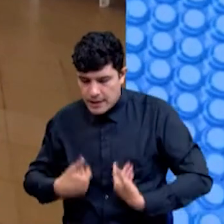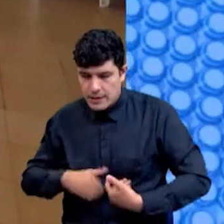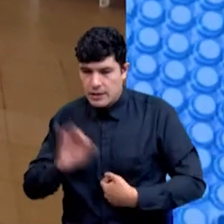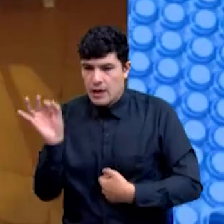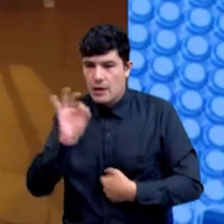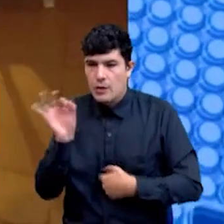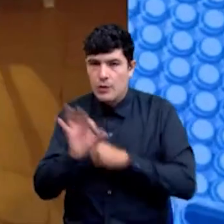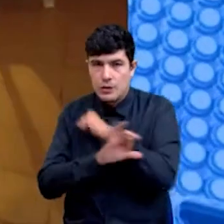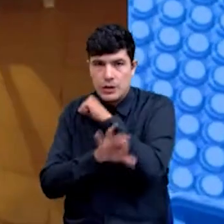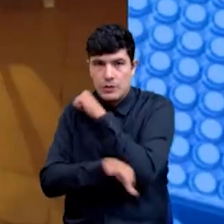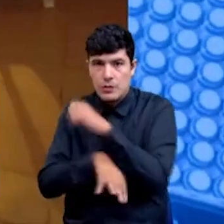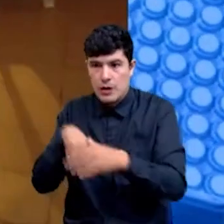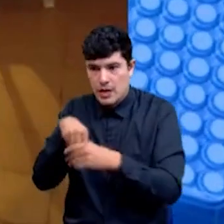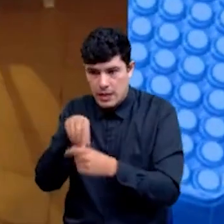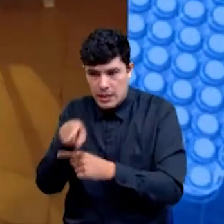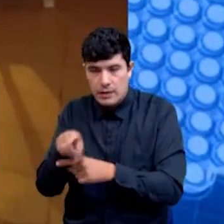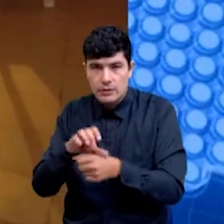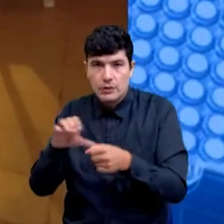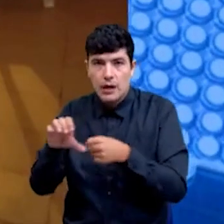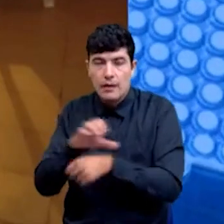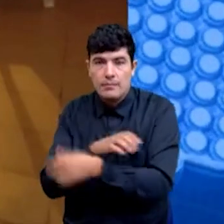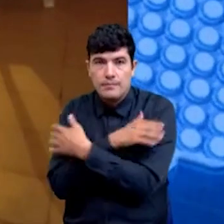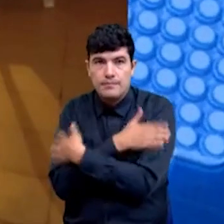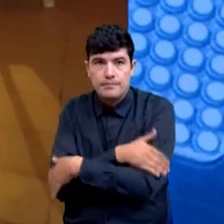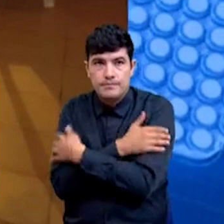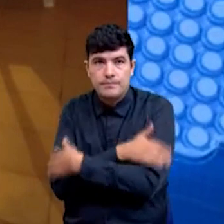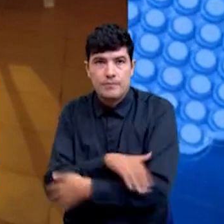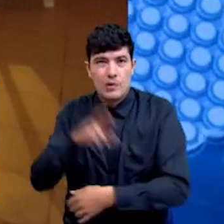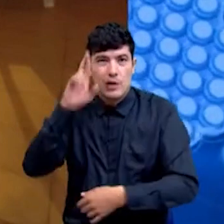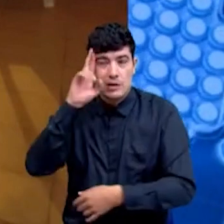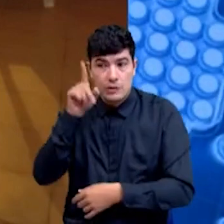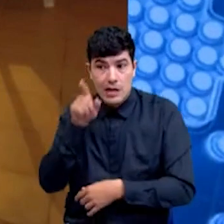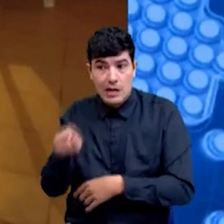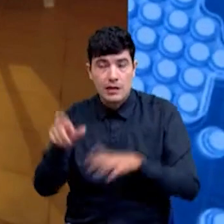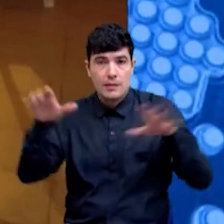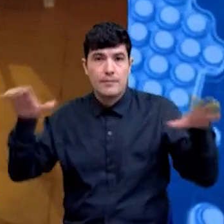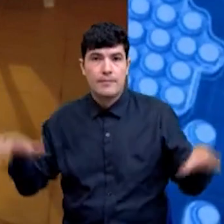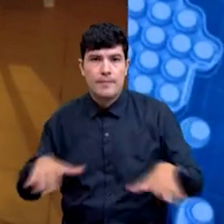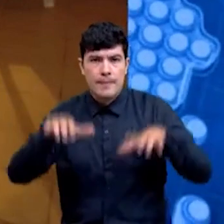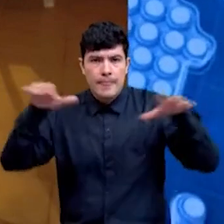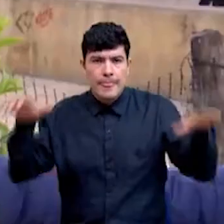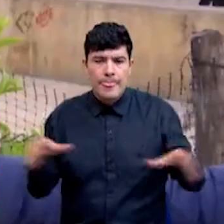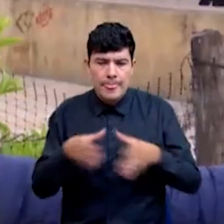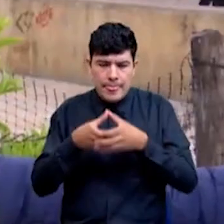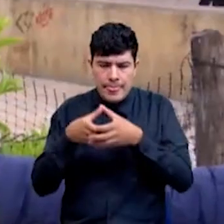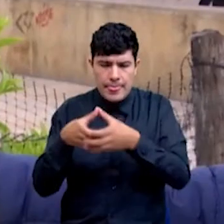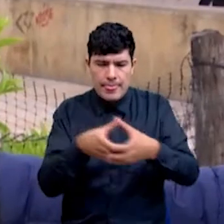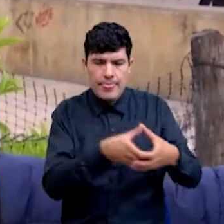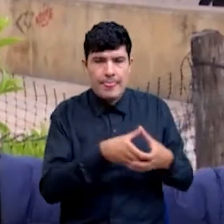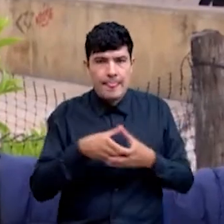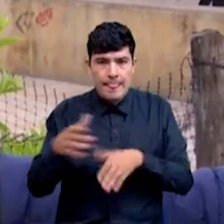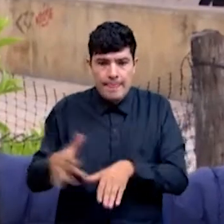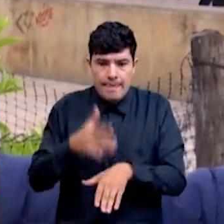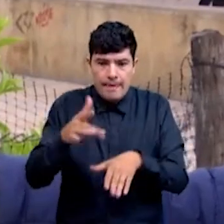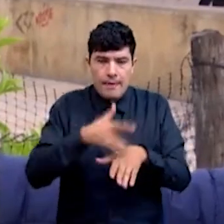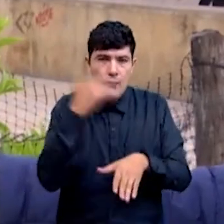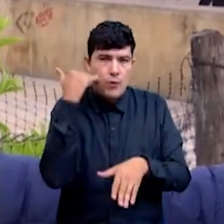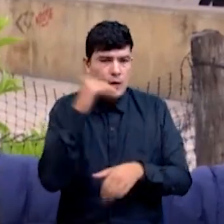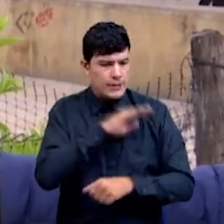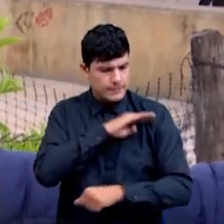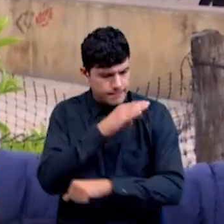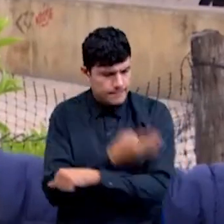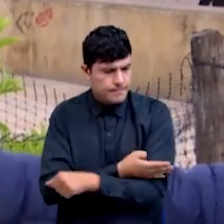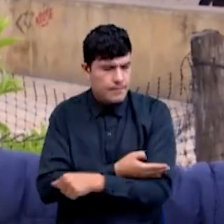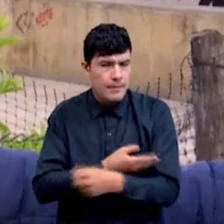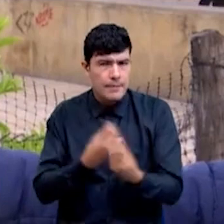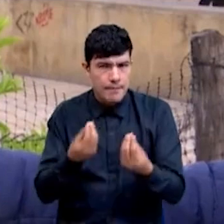dentro del municipio de Pamplona allí estamos desarrollando actividades colectivas de empoderamiento femenino con